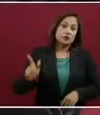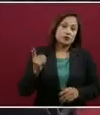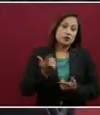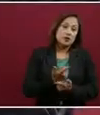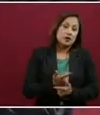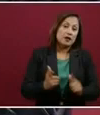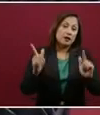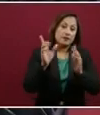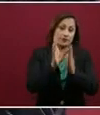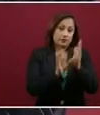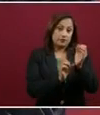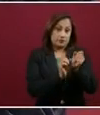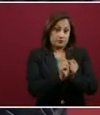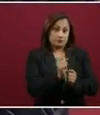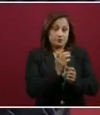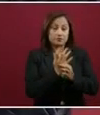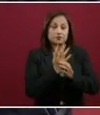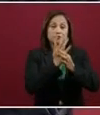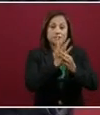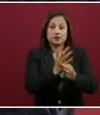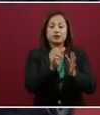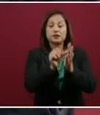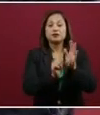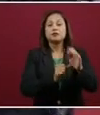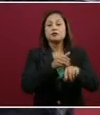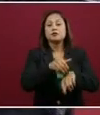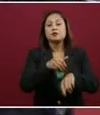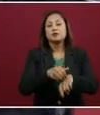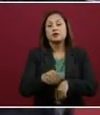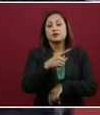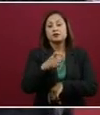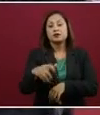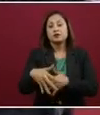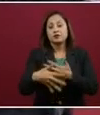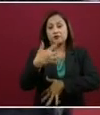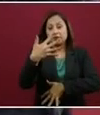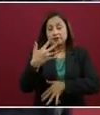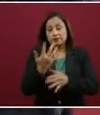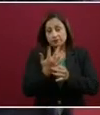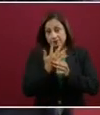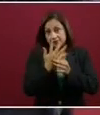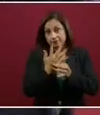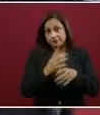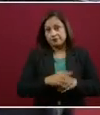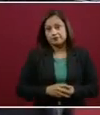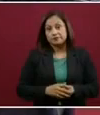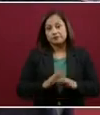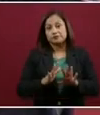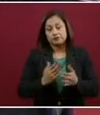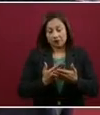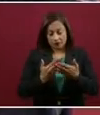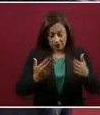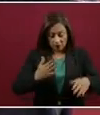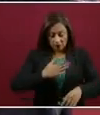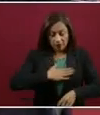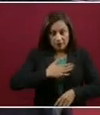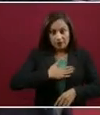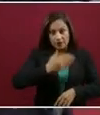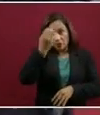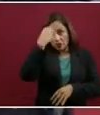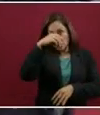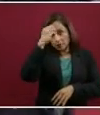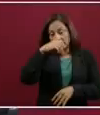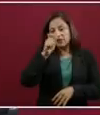Constitución, al artículo 115. Mi opinión es que ya no debe de haber